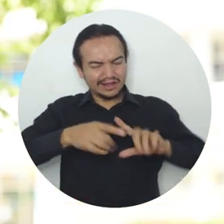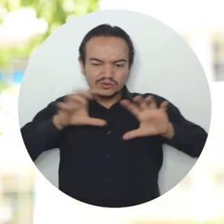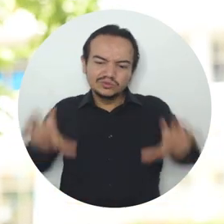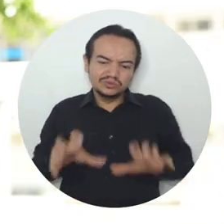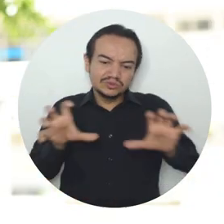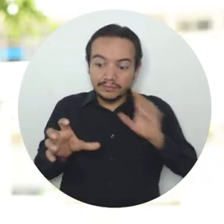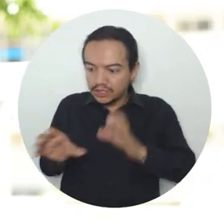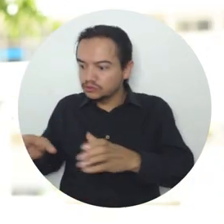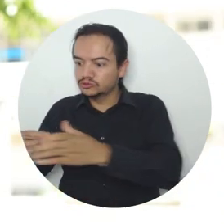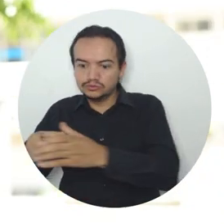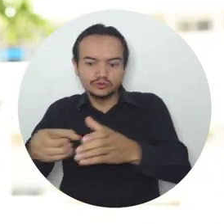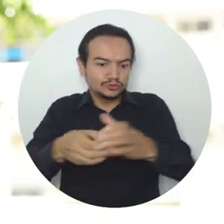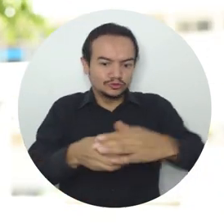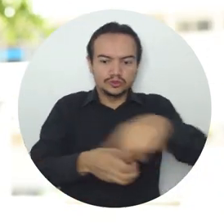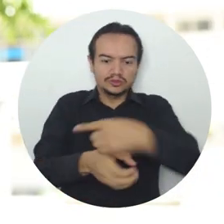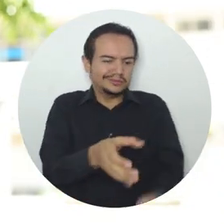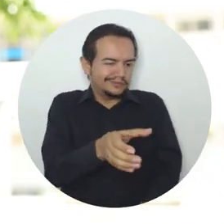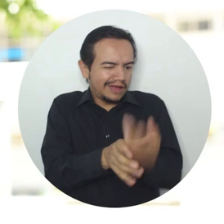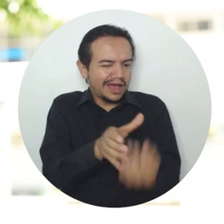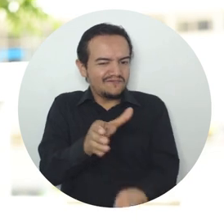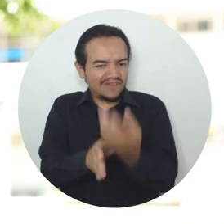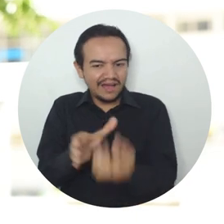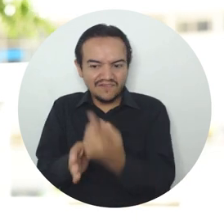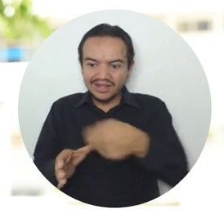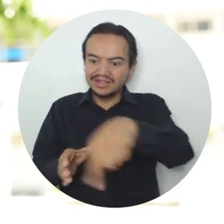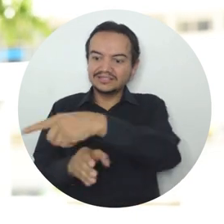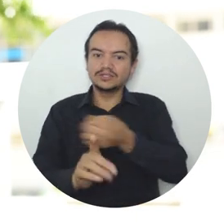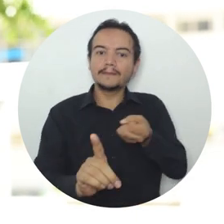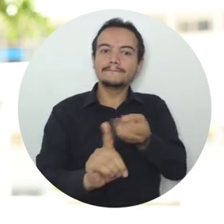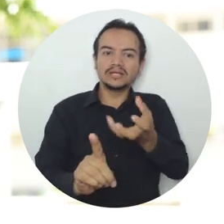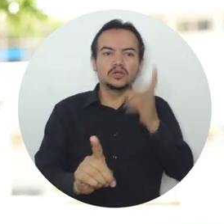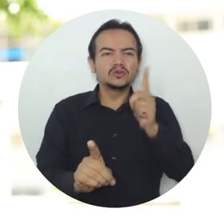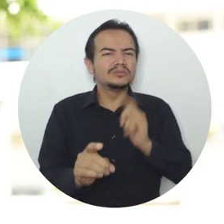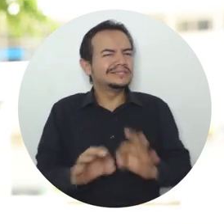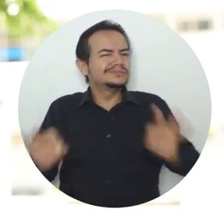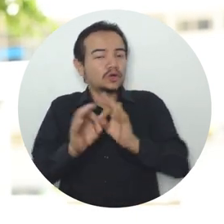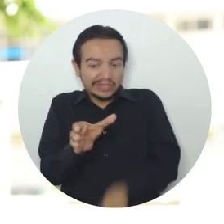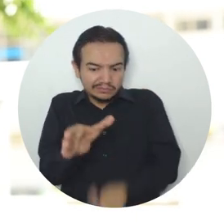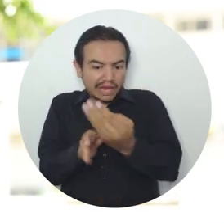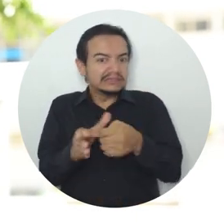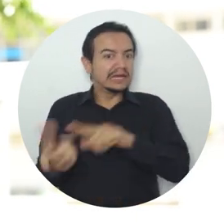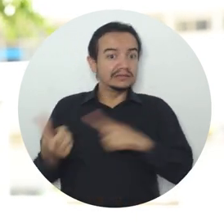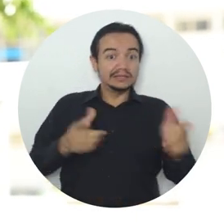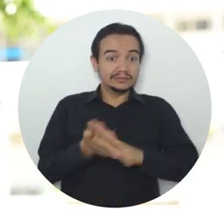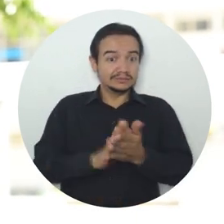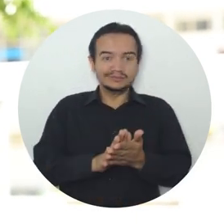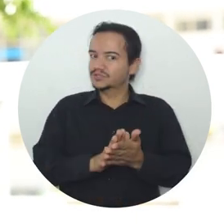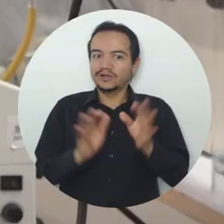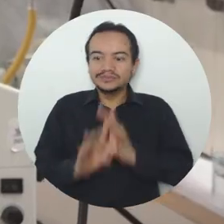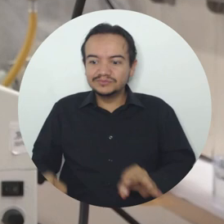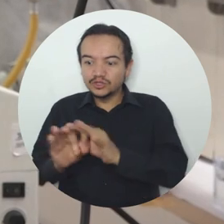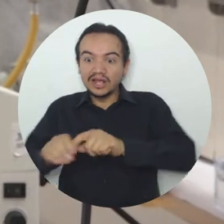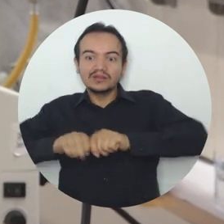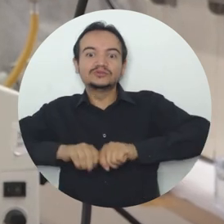los grupos puedan generar más producción y esa producción sea además de impacto porque más que generar el producto es que el producto llega a las